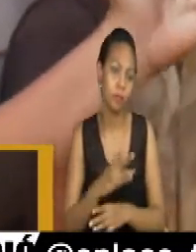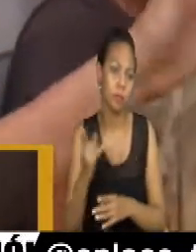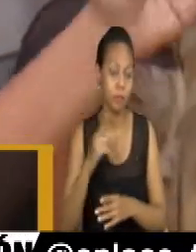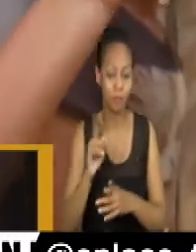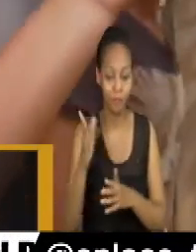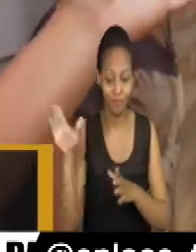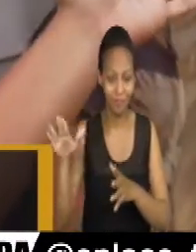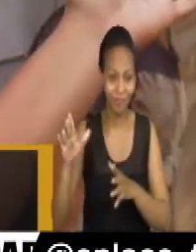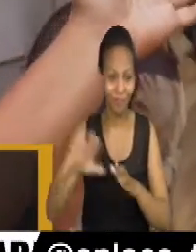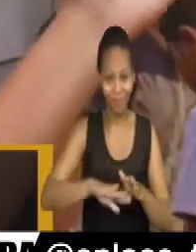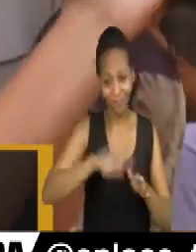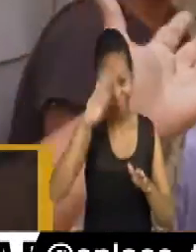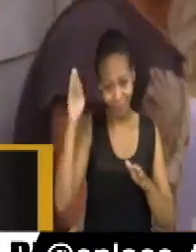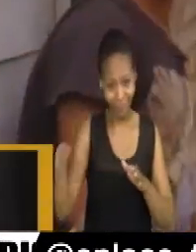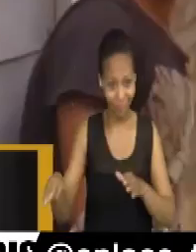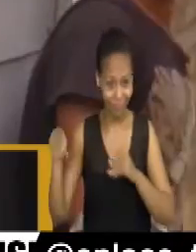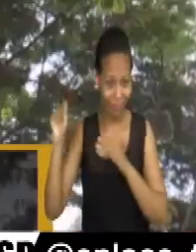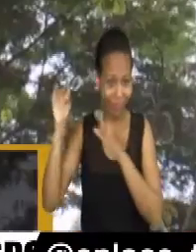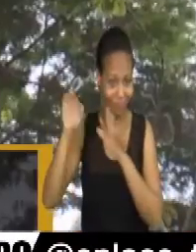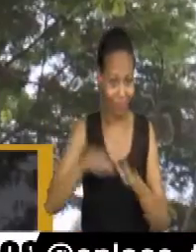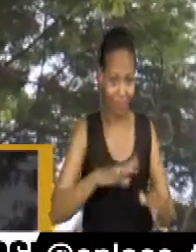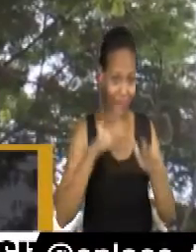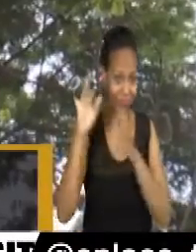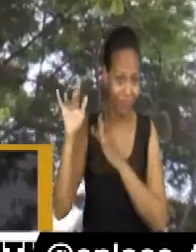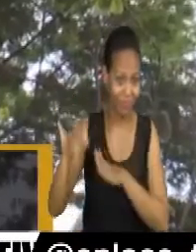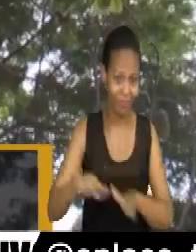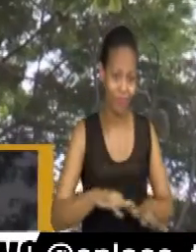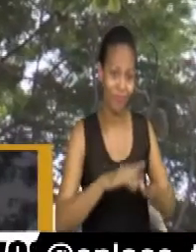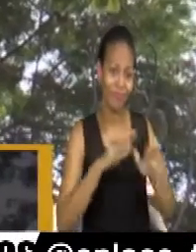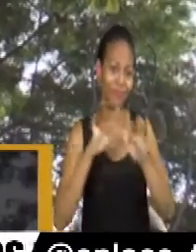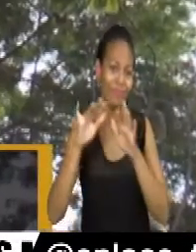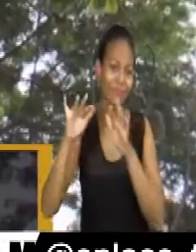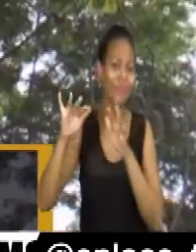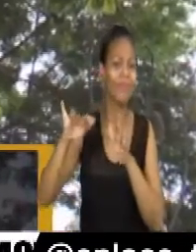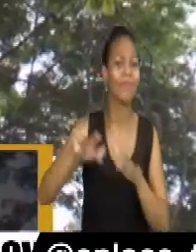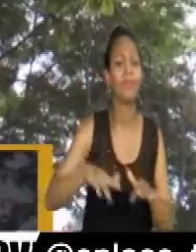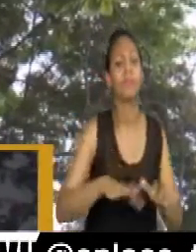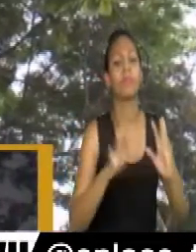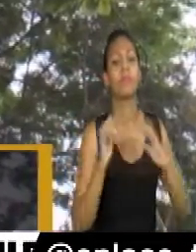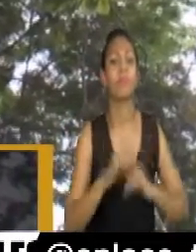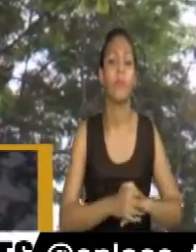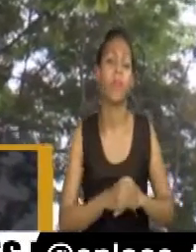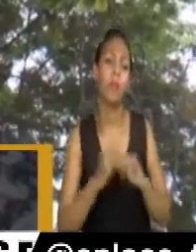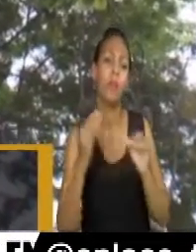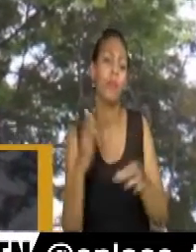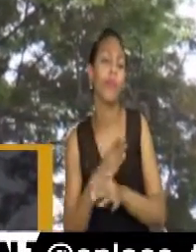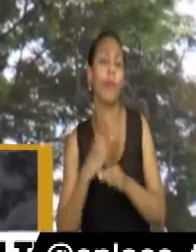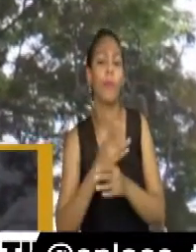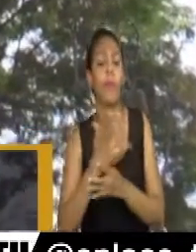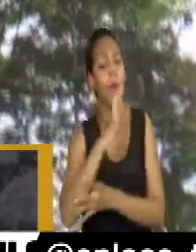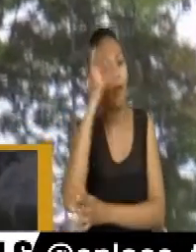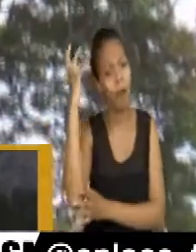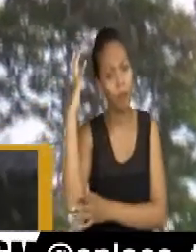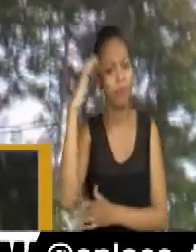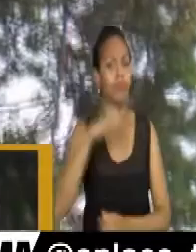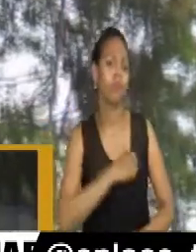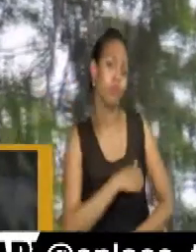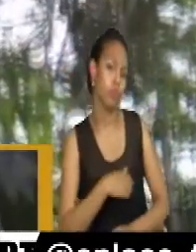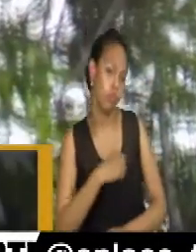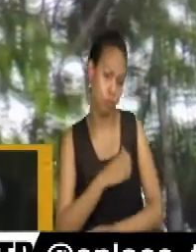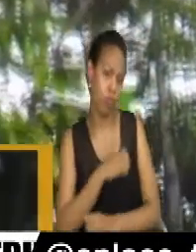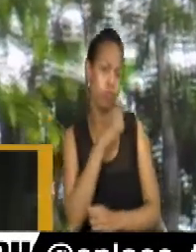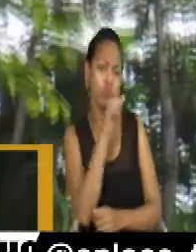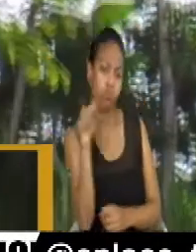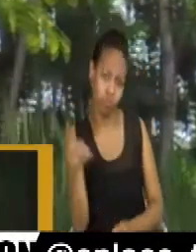de la llovina se ha estado derrumbando. Hemos tenido el problema del árbol. Entonces le pedimos a ustedes que nos ayuden